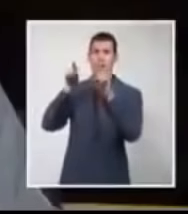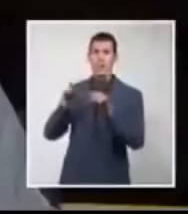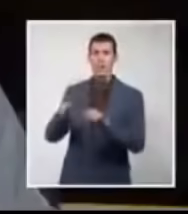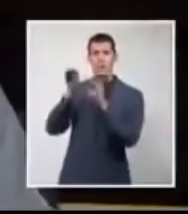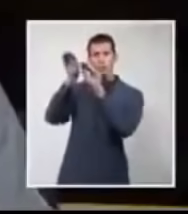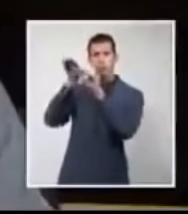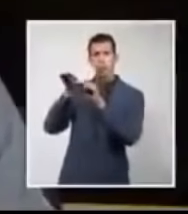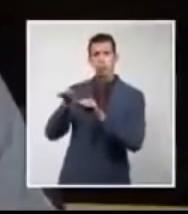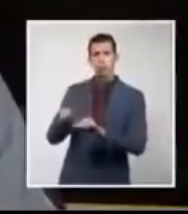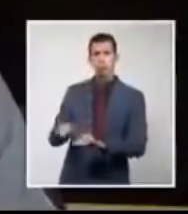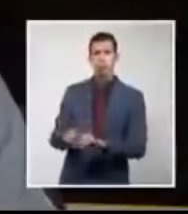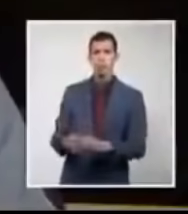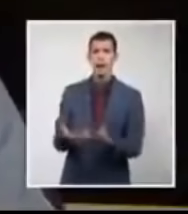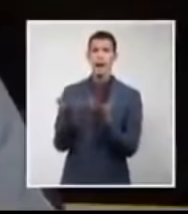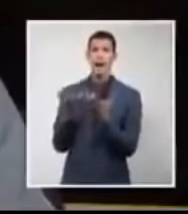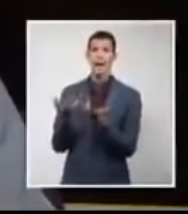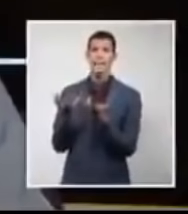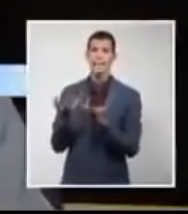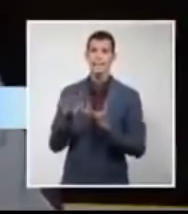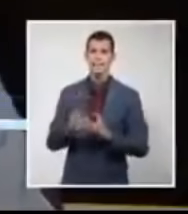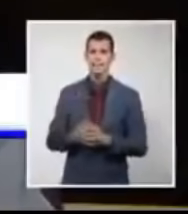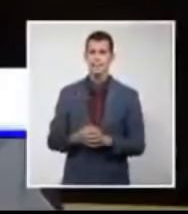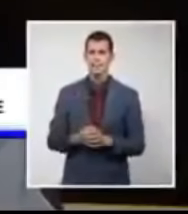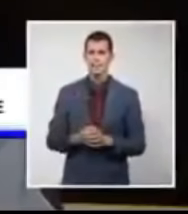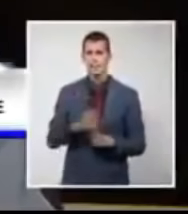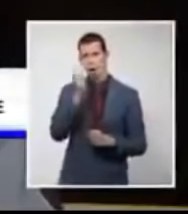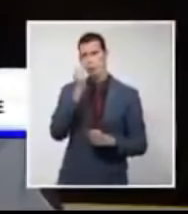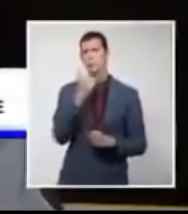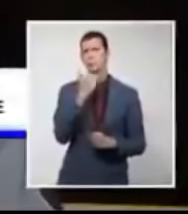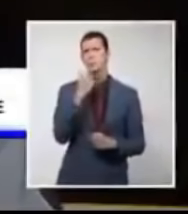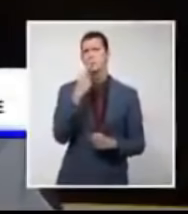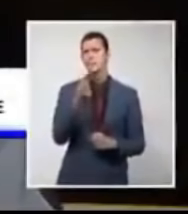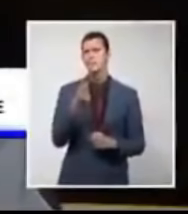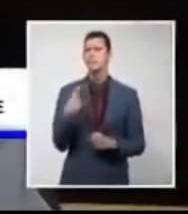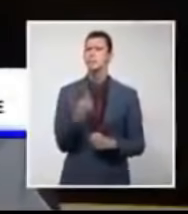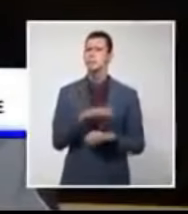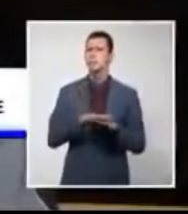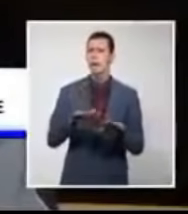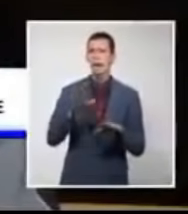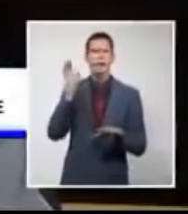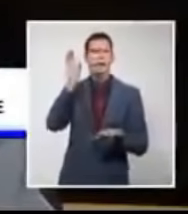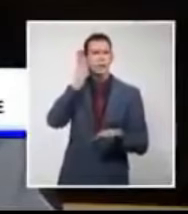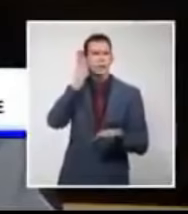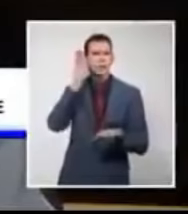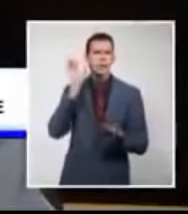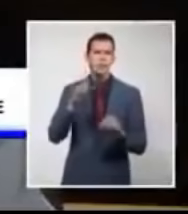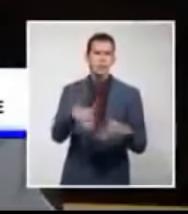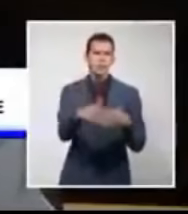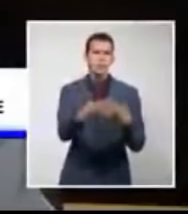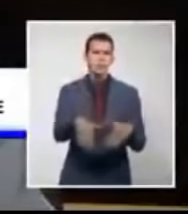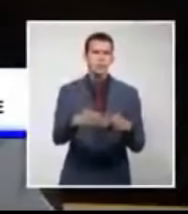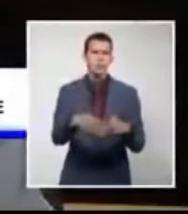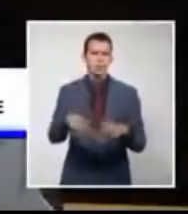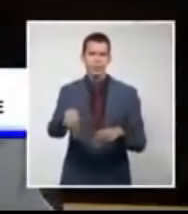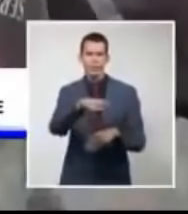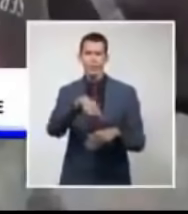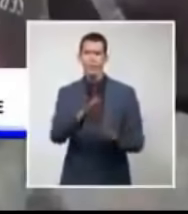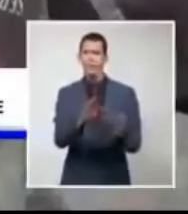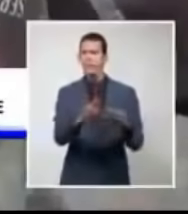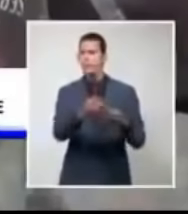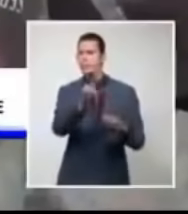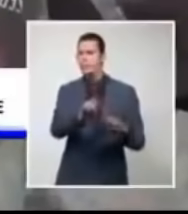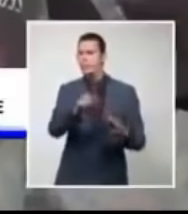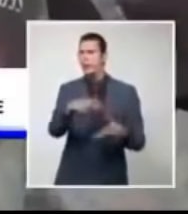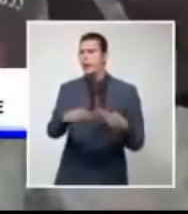pisos podemos conocer este que va despacio se va la dirección de santana y fabrica el número 254 se está dedicando a la actividad del issys